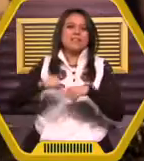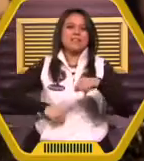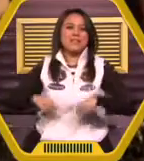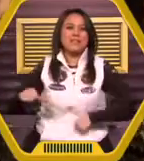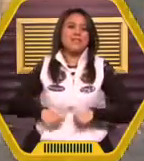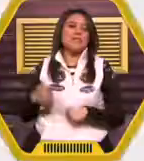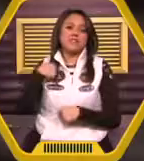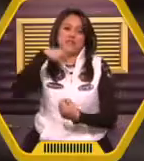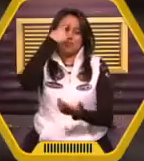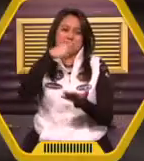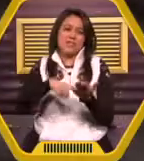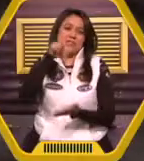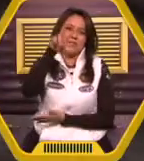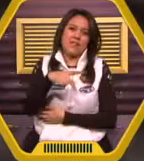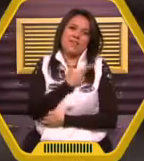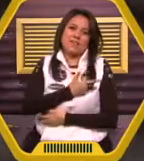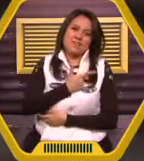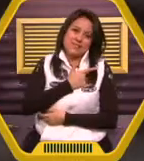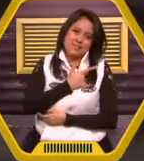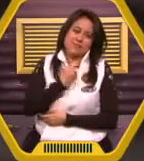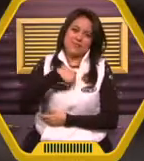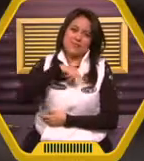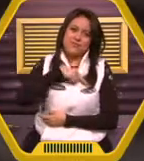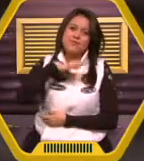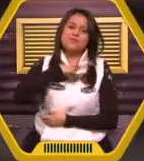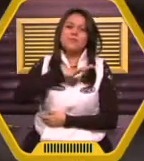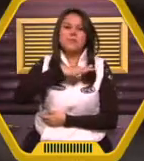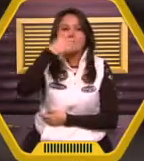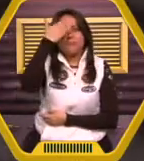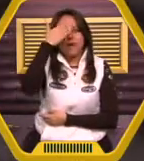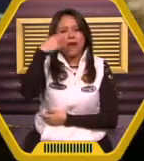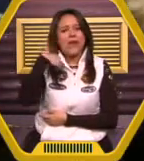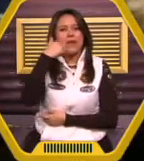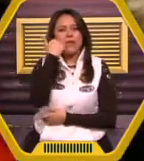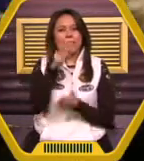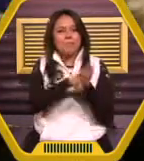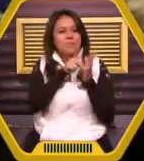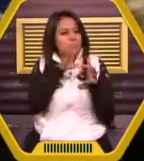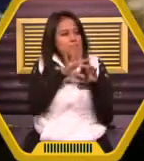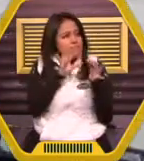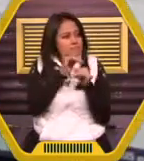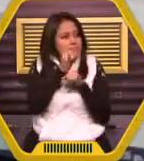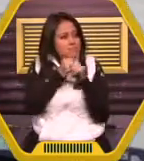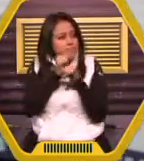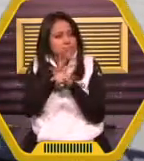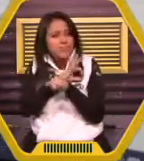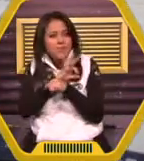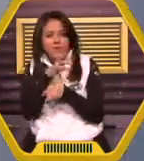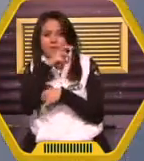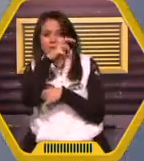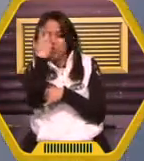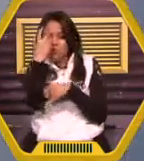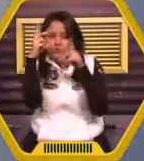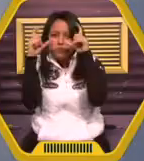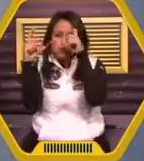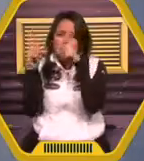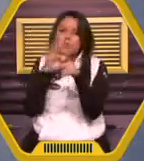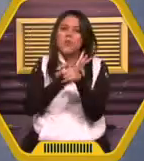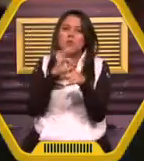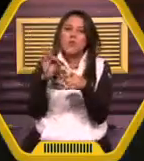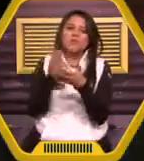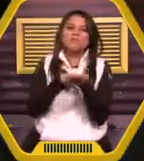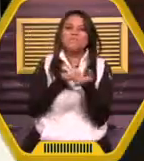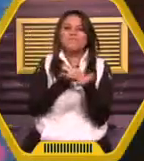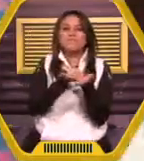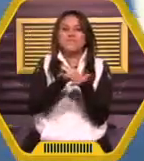encantará tenemos como una dinámica para que sean reporteros por un día en el cual van a poder tomarse una foto se van a poder llevar una